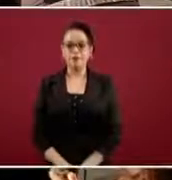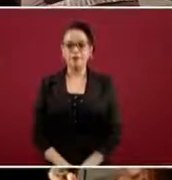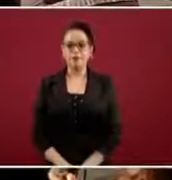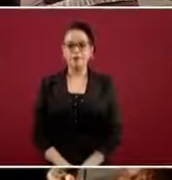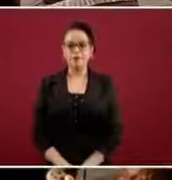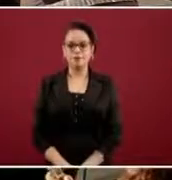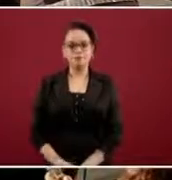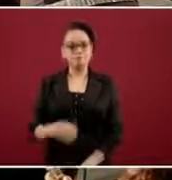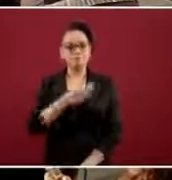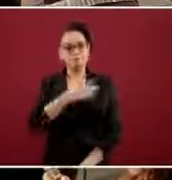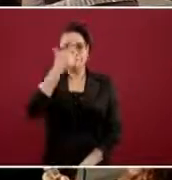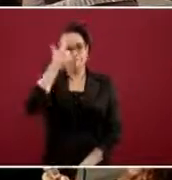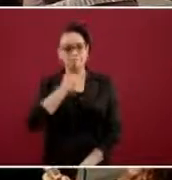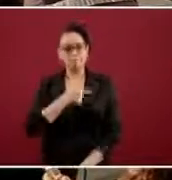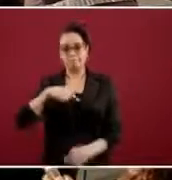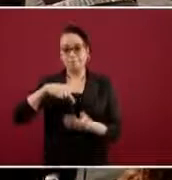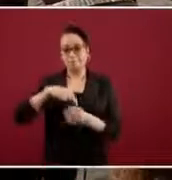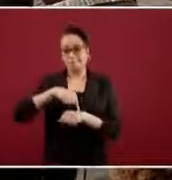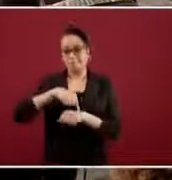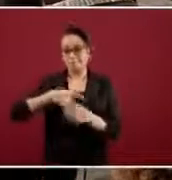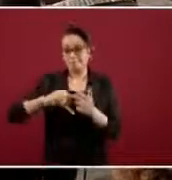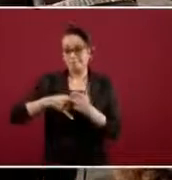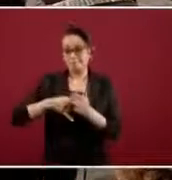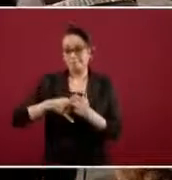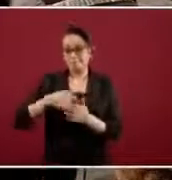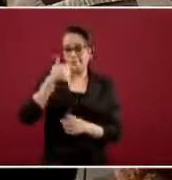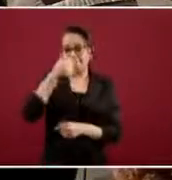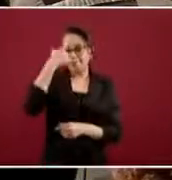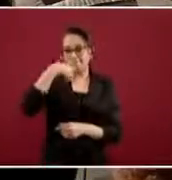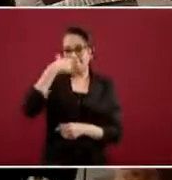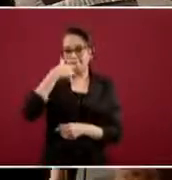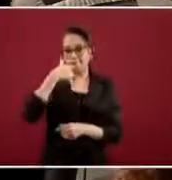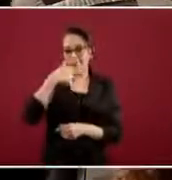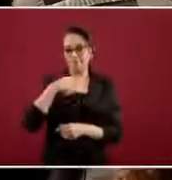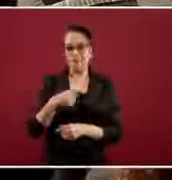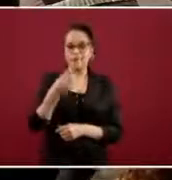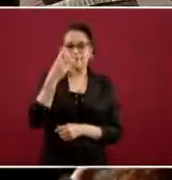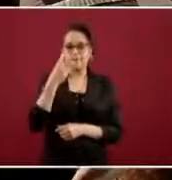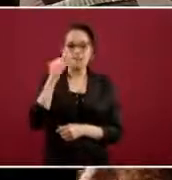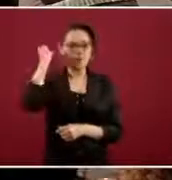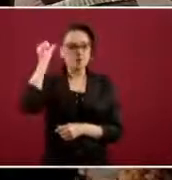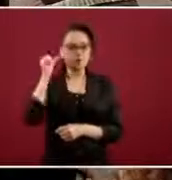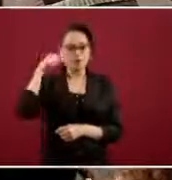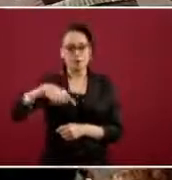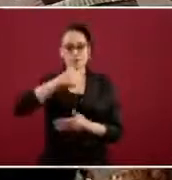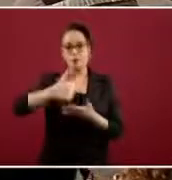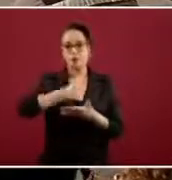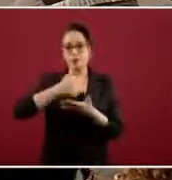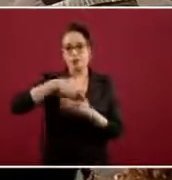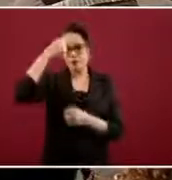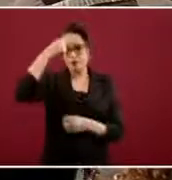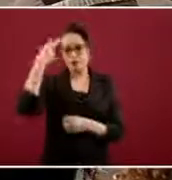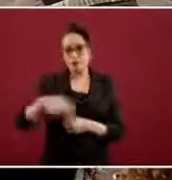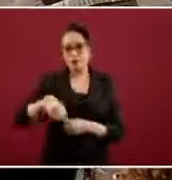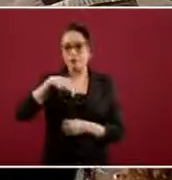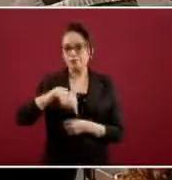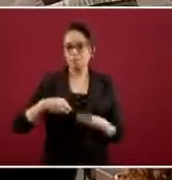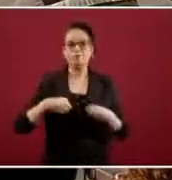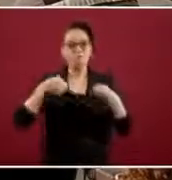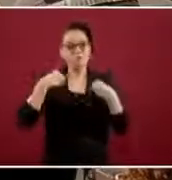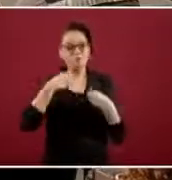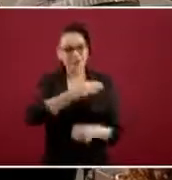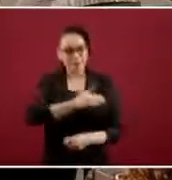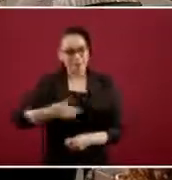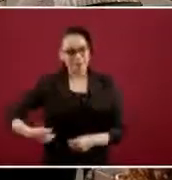Muy buenas noches, son las 19 horas del viernes 3 de abril. Estamos en la Ciudad de México, en el Palacio Nacional, y